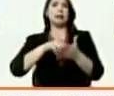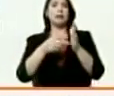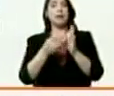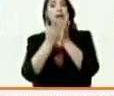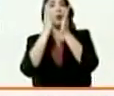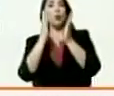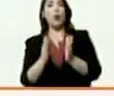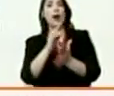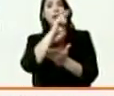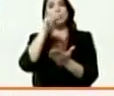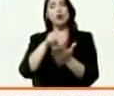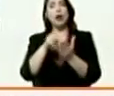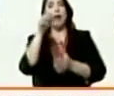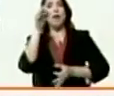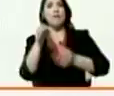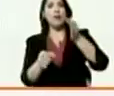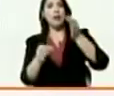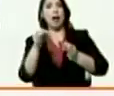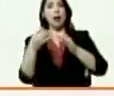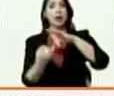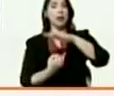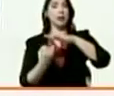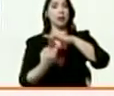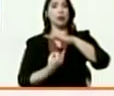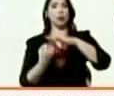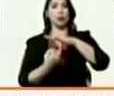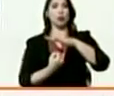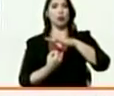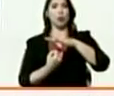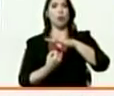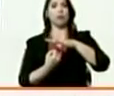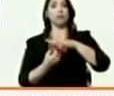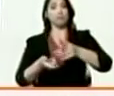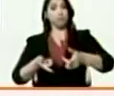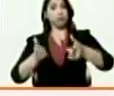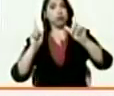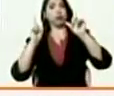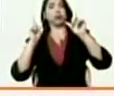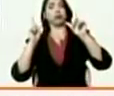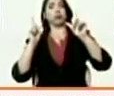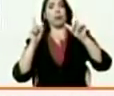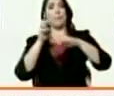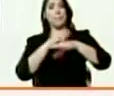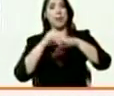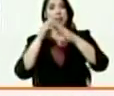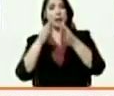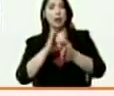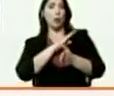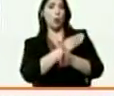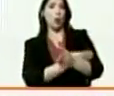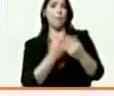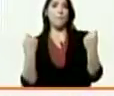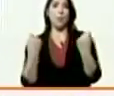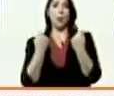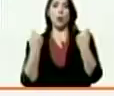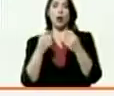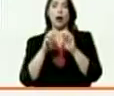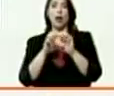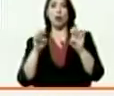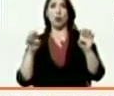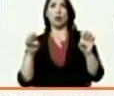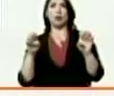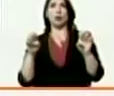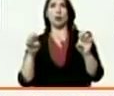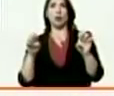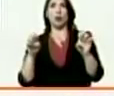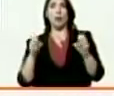Fiscales, una institución que está autorizada debidamente por el Ministerio del Poder Popular para la Educación, para